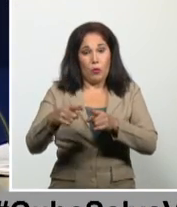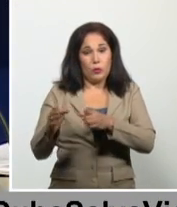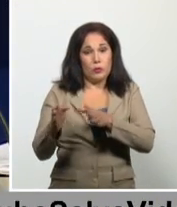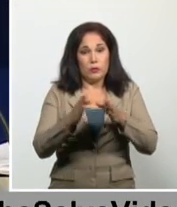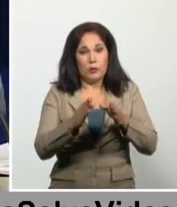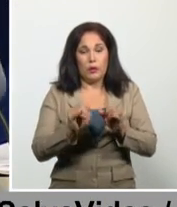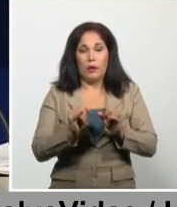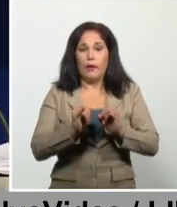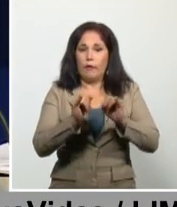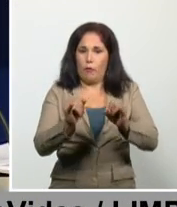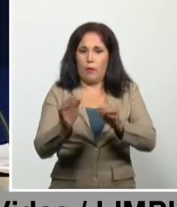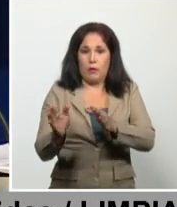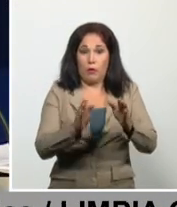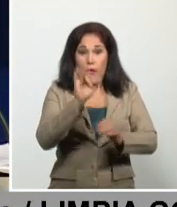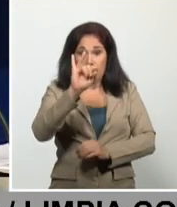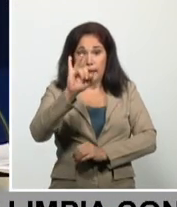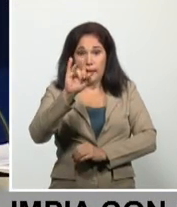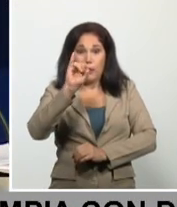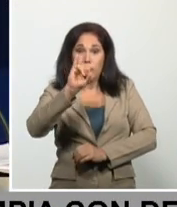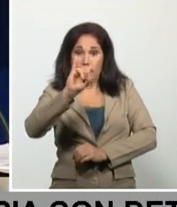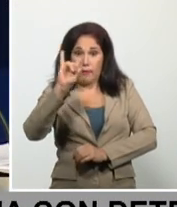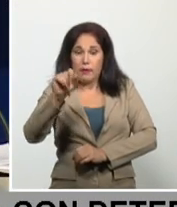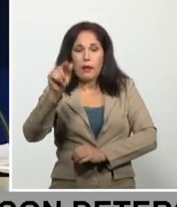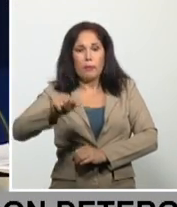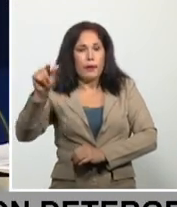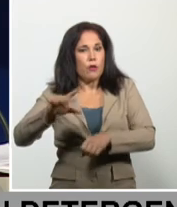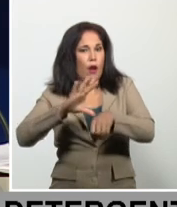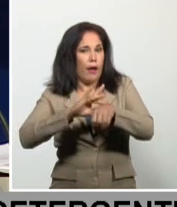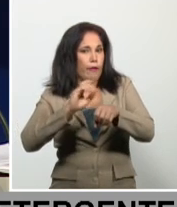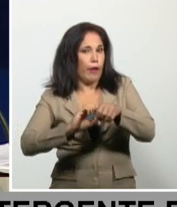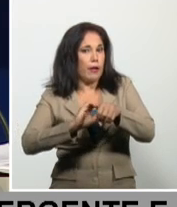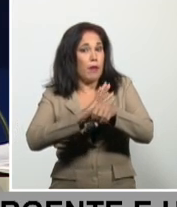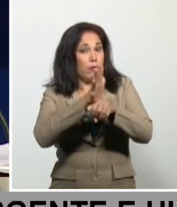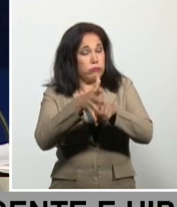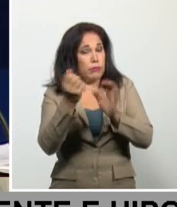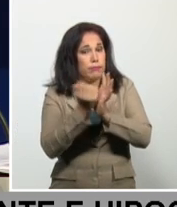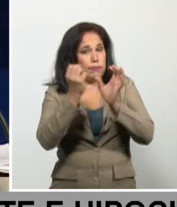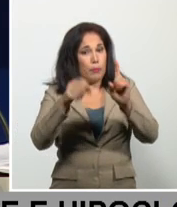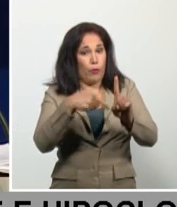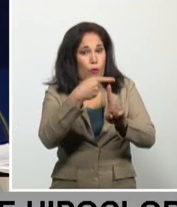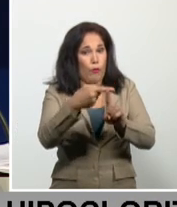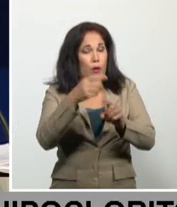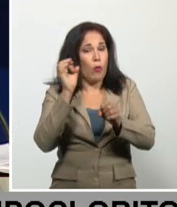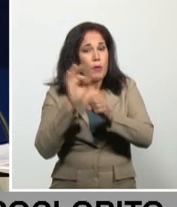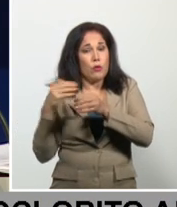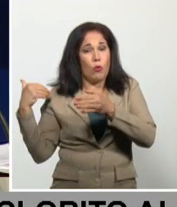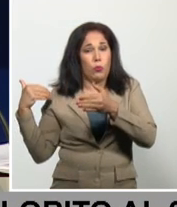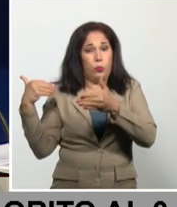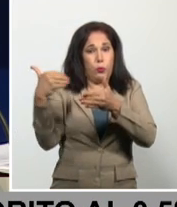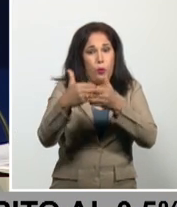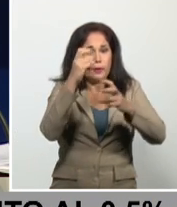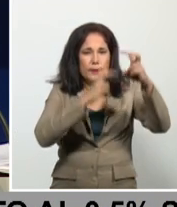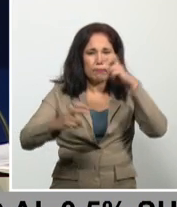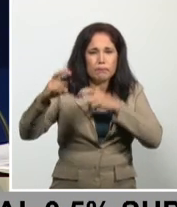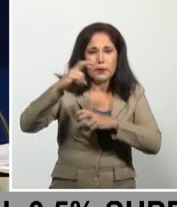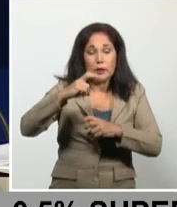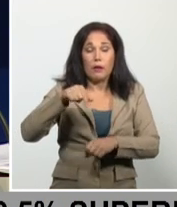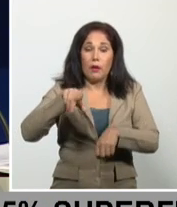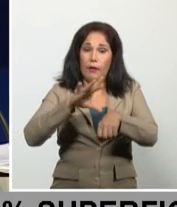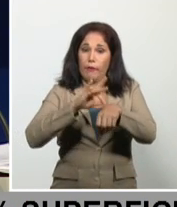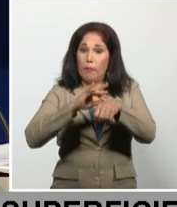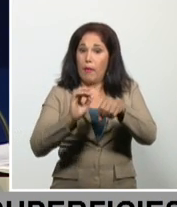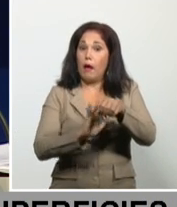Yo les decía que de los 766 pacientes que se han diagnosticado desde que comenzamos a estudiar esta